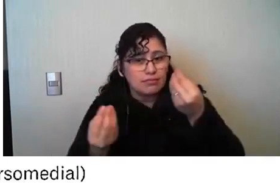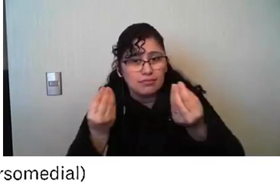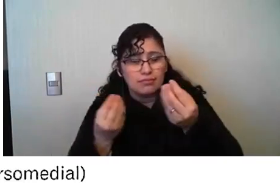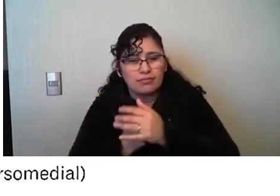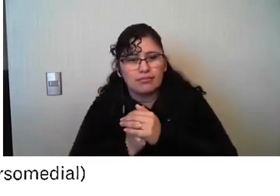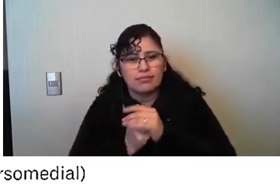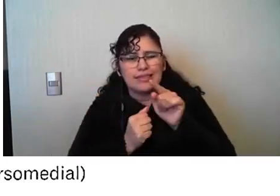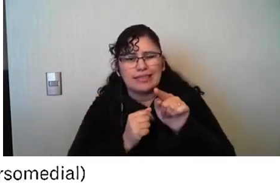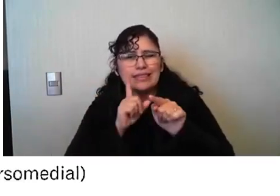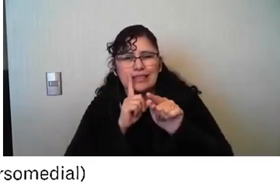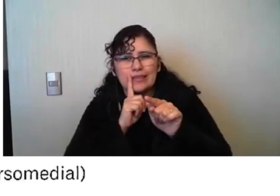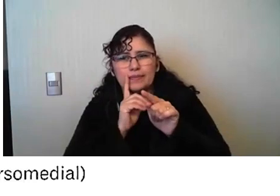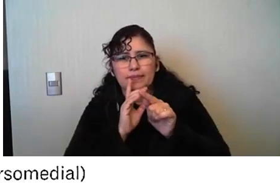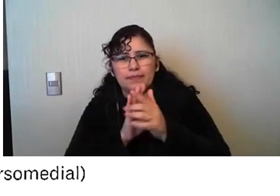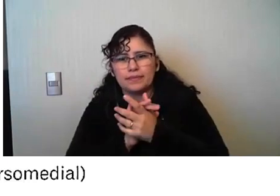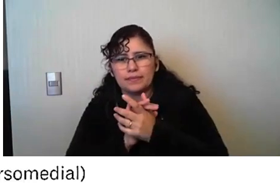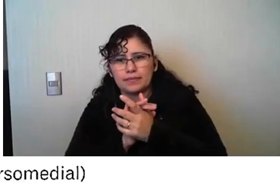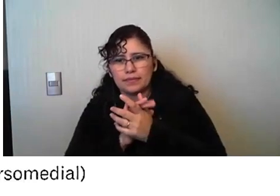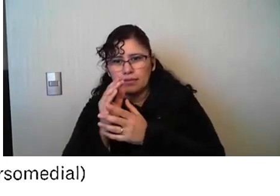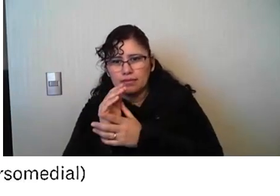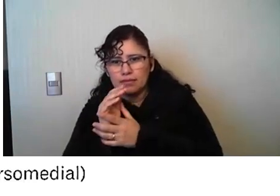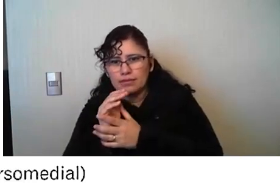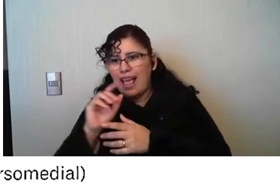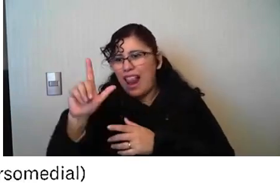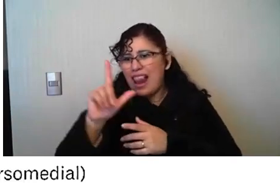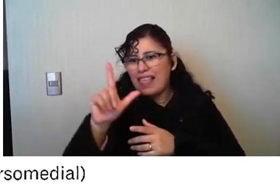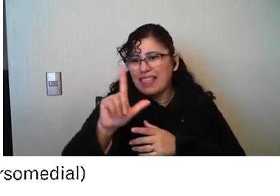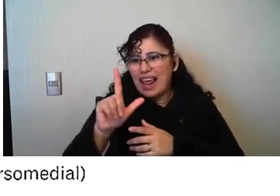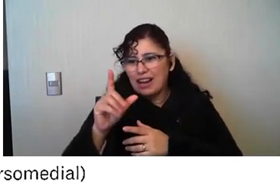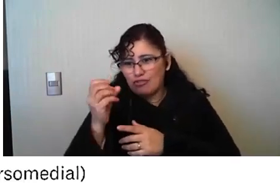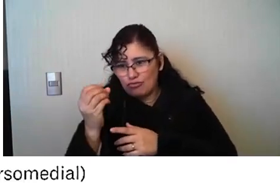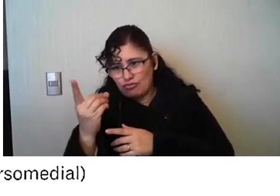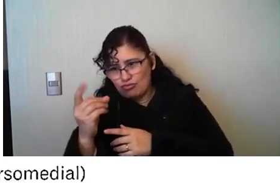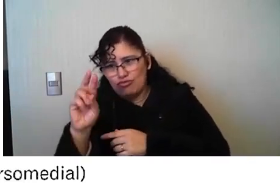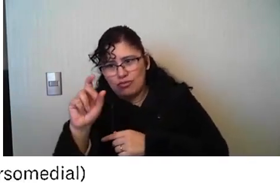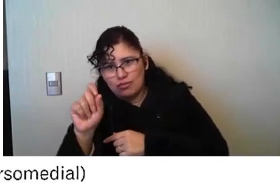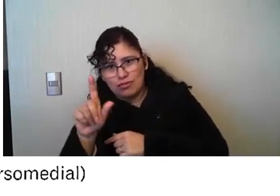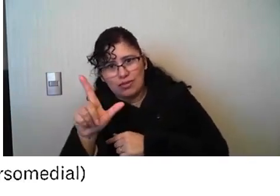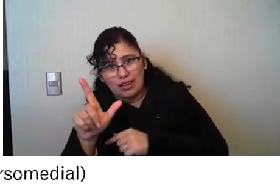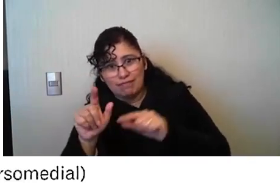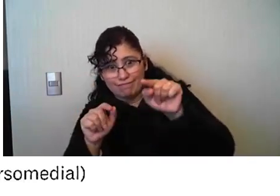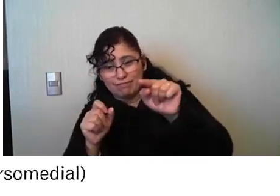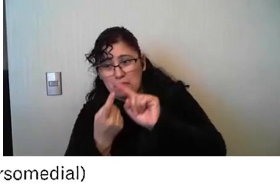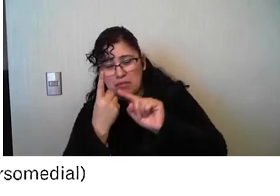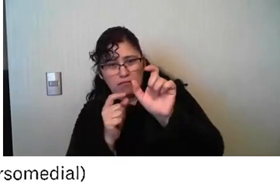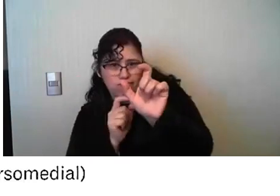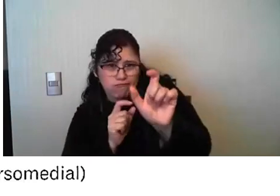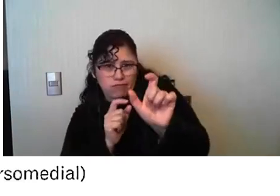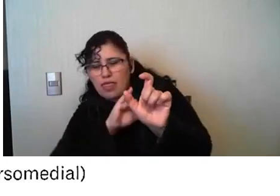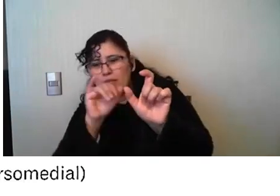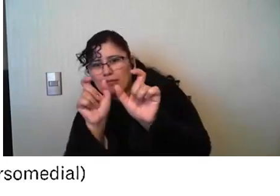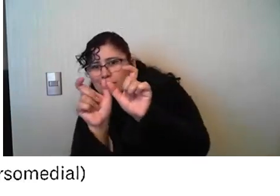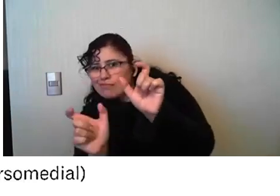tenemos de los dorsales el núcleo lateral dorsal, le llaman a este, un lateral